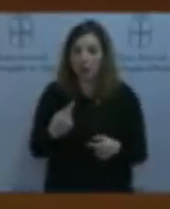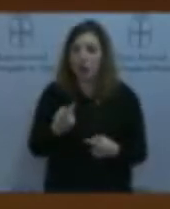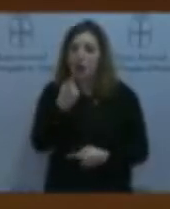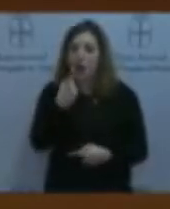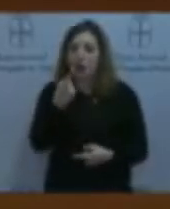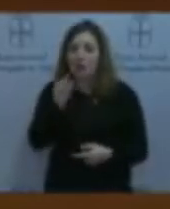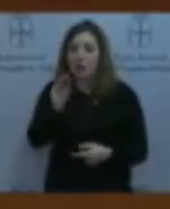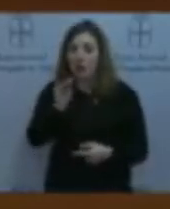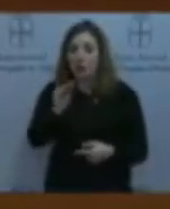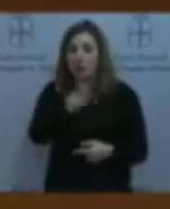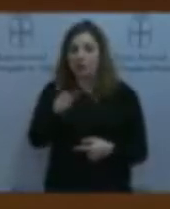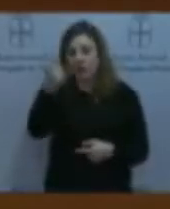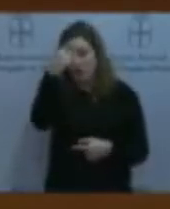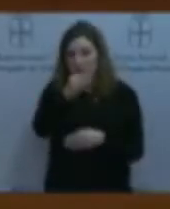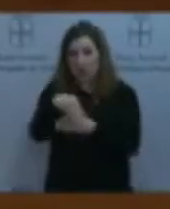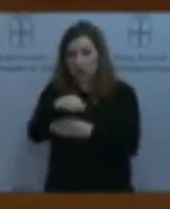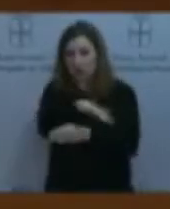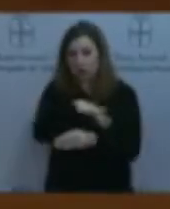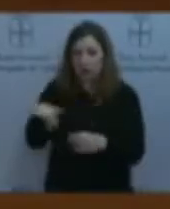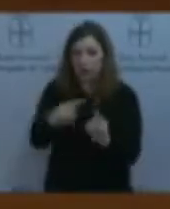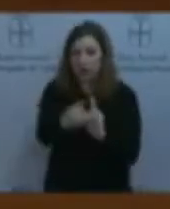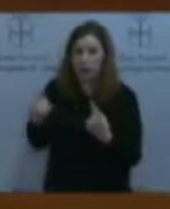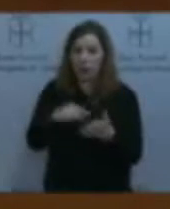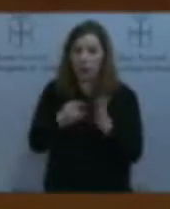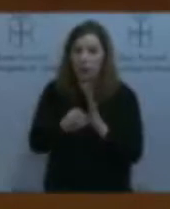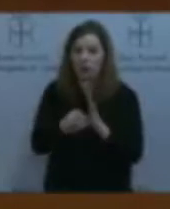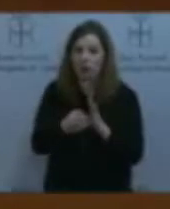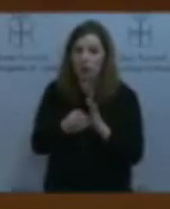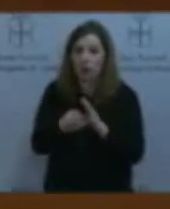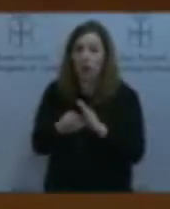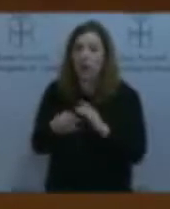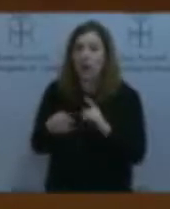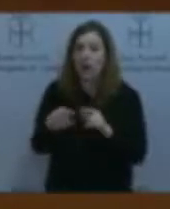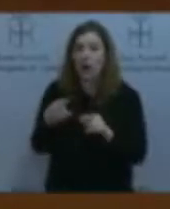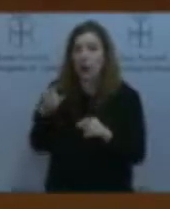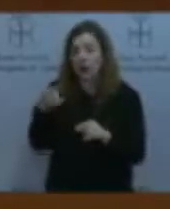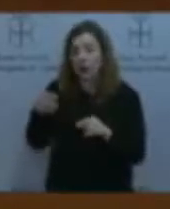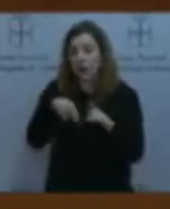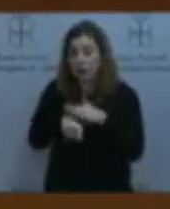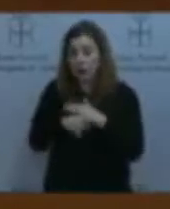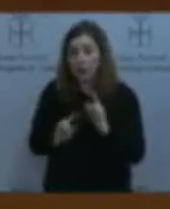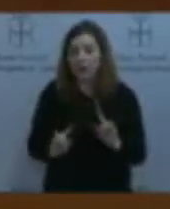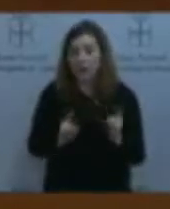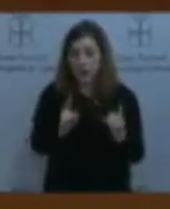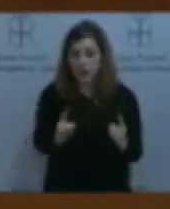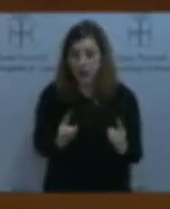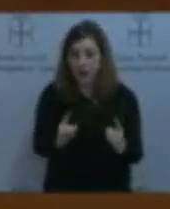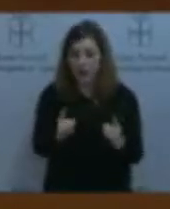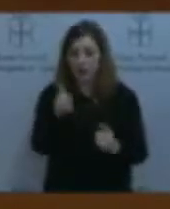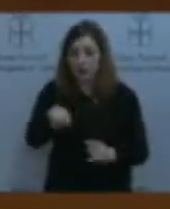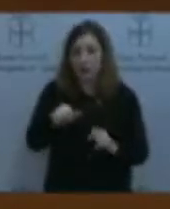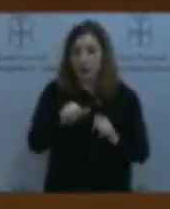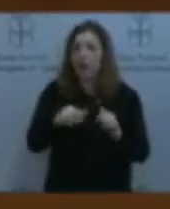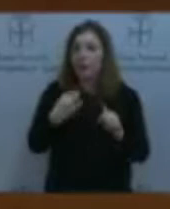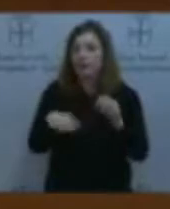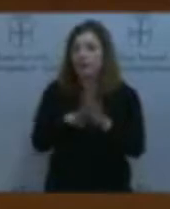aprobado proyectos de ordenación o planes técnicos de gestión forestal, de forma que se ha mantenido el impulso a la ordenación del uso del